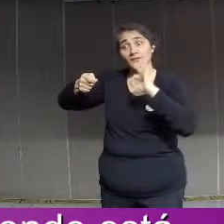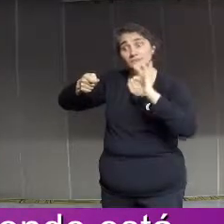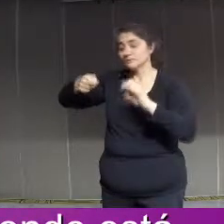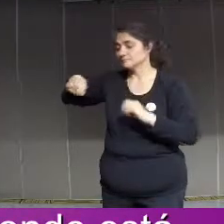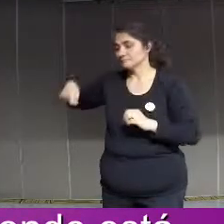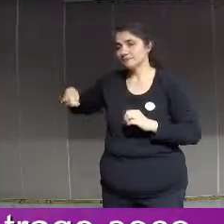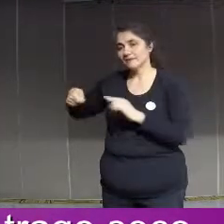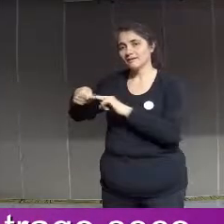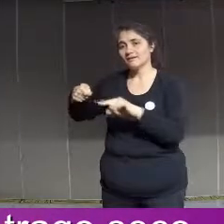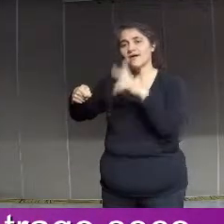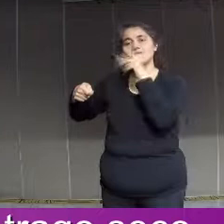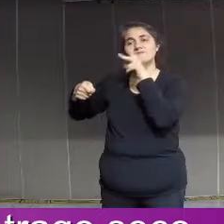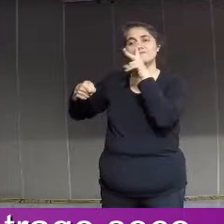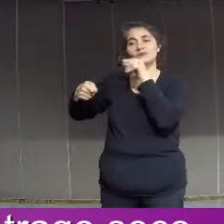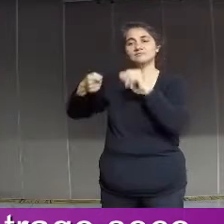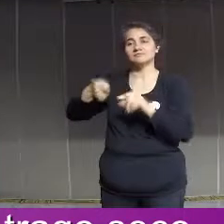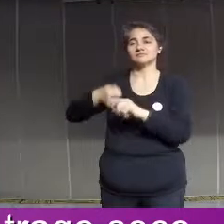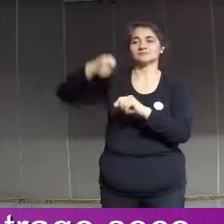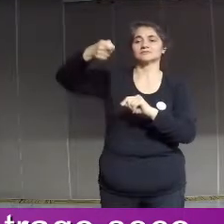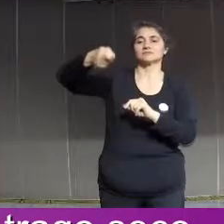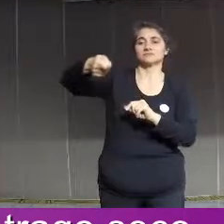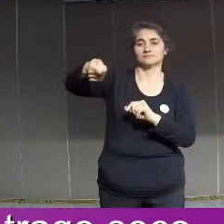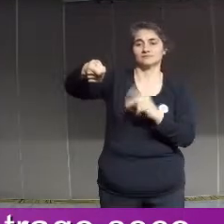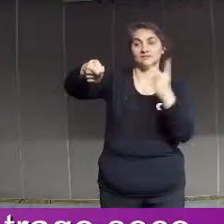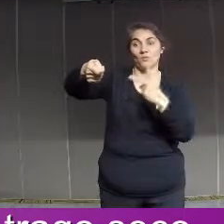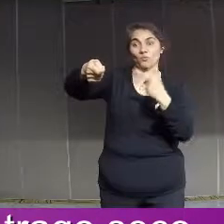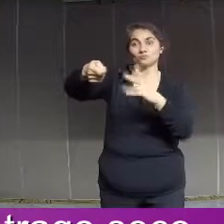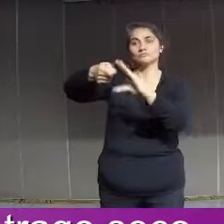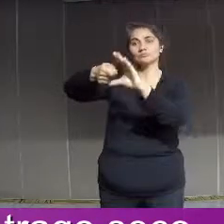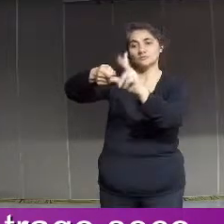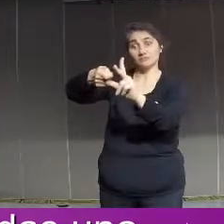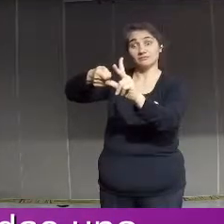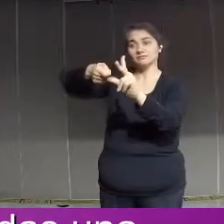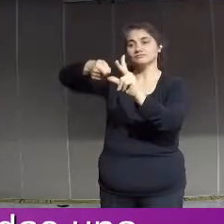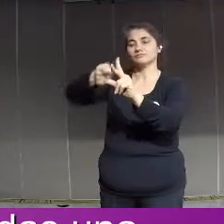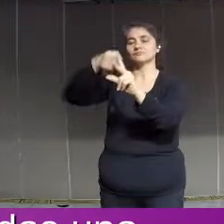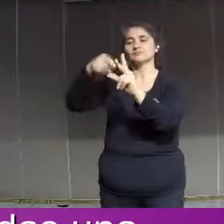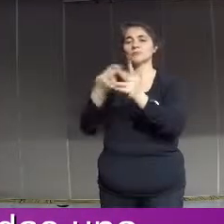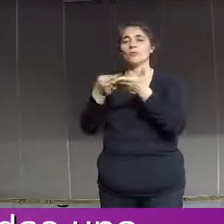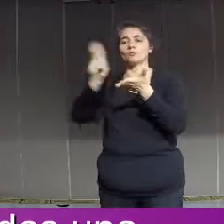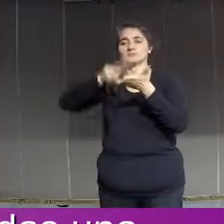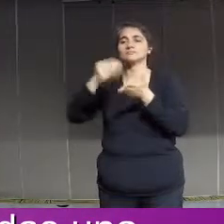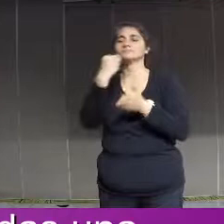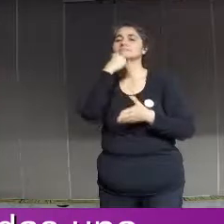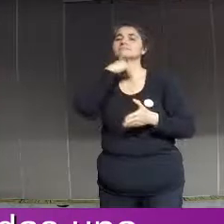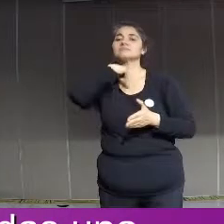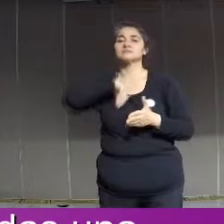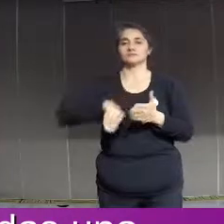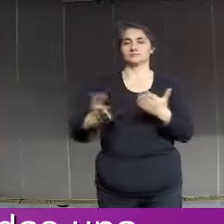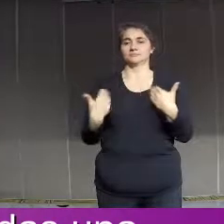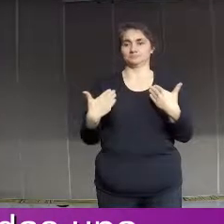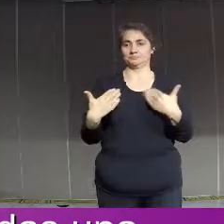vuelva a tragar, le volvés a dar otra cuchara. ¿Sí? Eso es lo que hacemos. Muchas veces los pacientes que no tienen